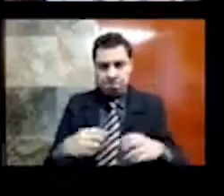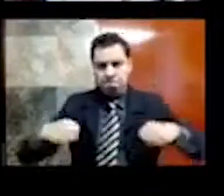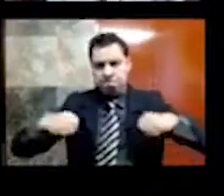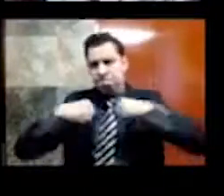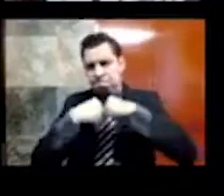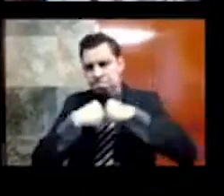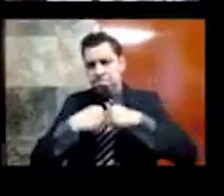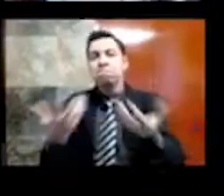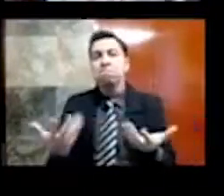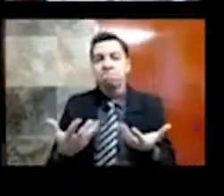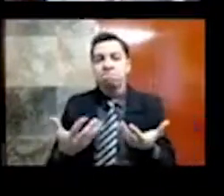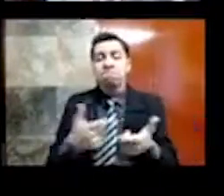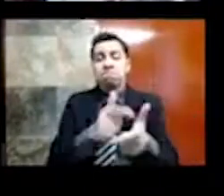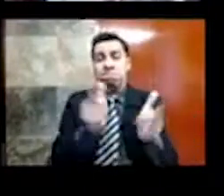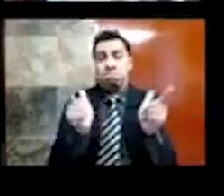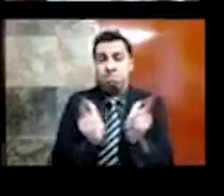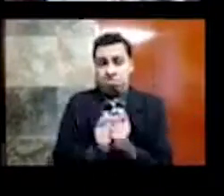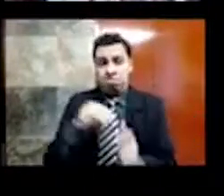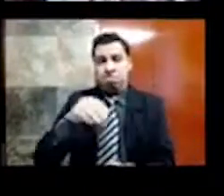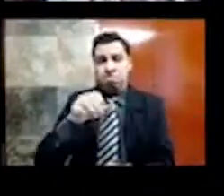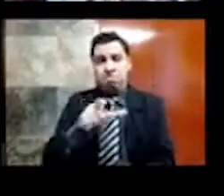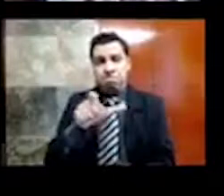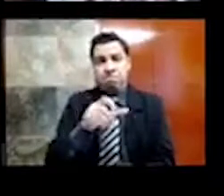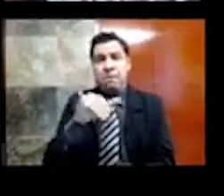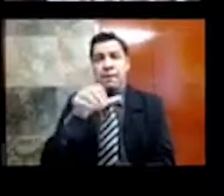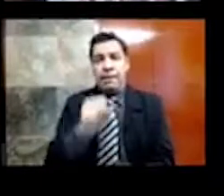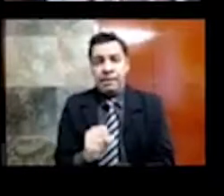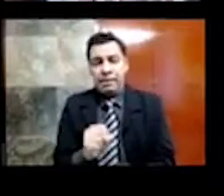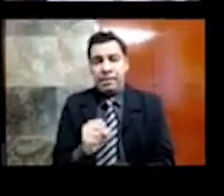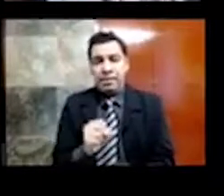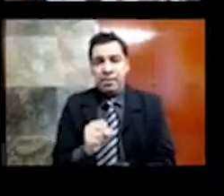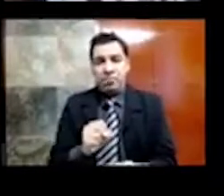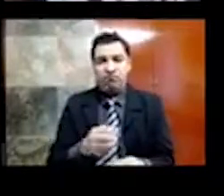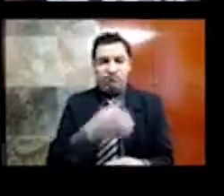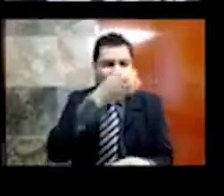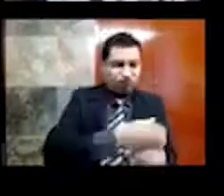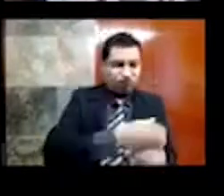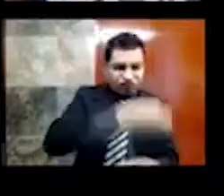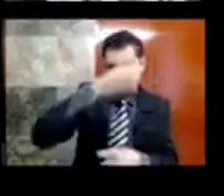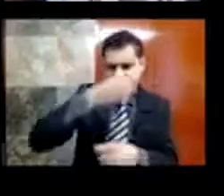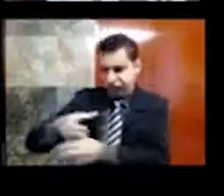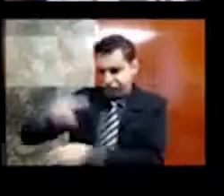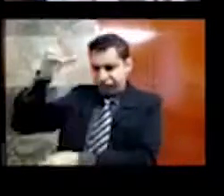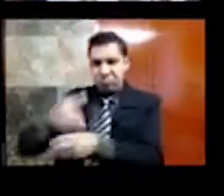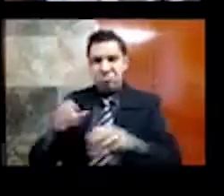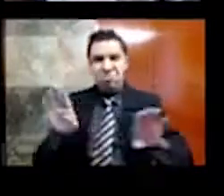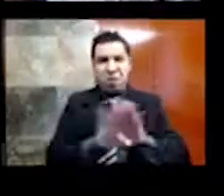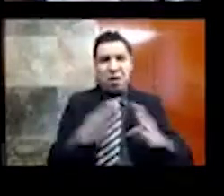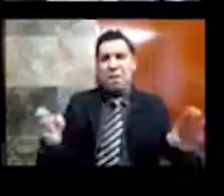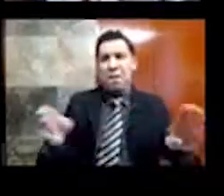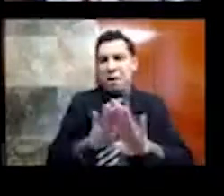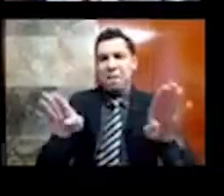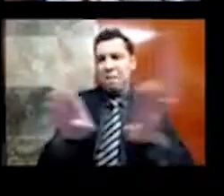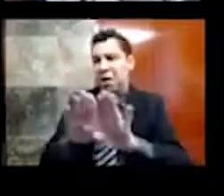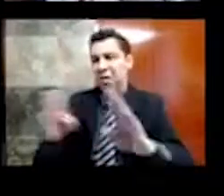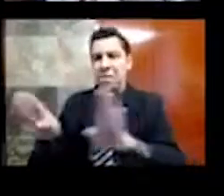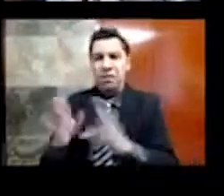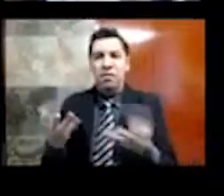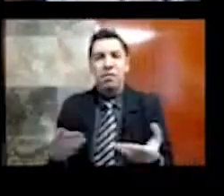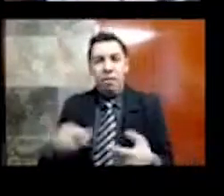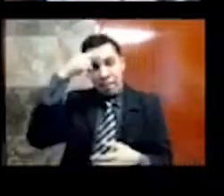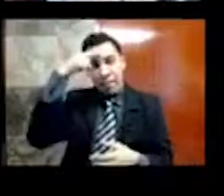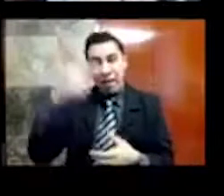mexicas de todos lados para que no entre sal y para que no entre algodón, entre otras cosas. Y entonces su comida